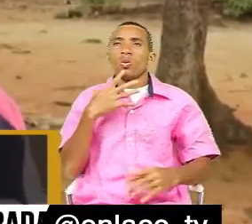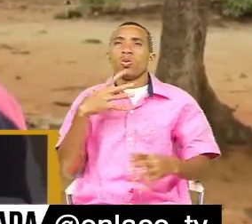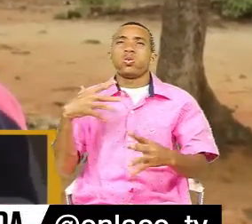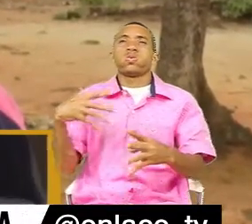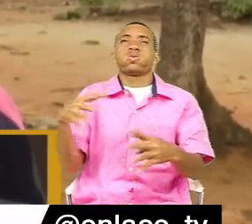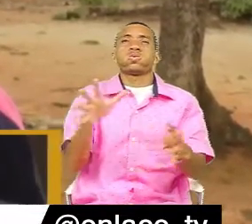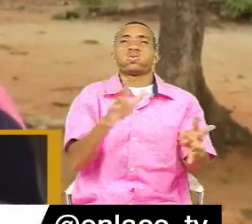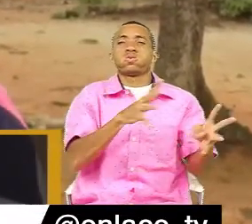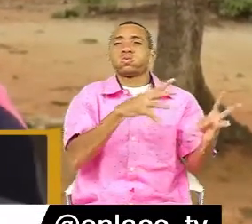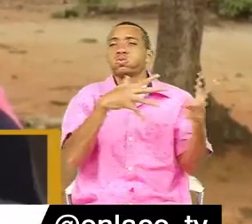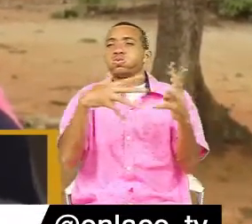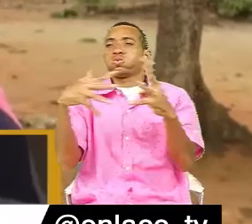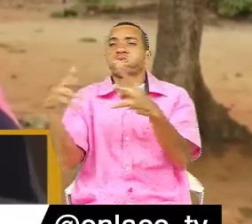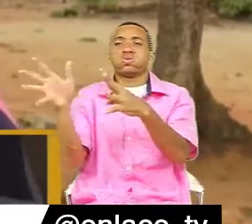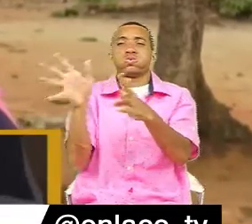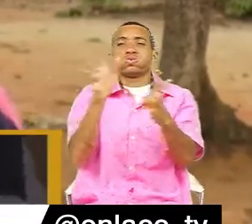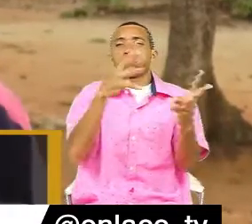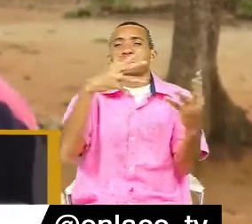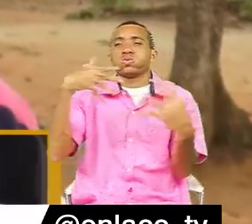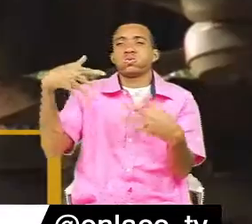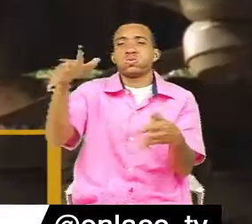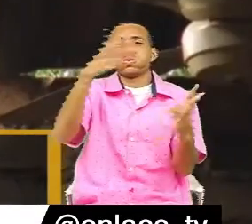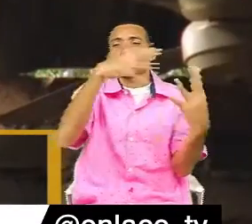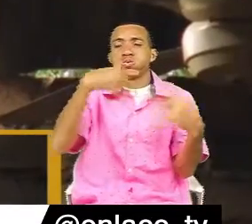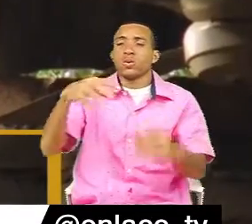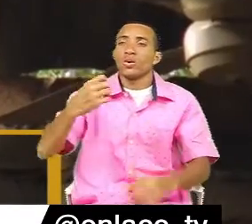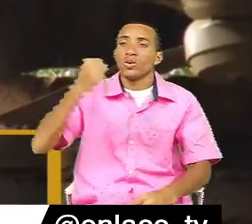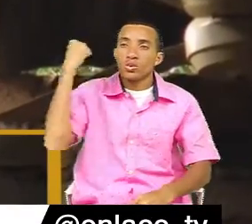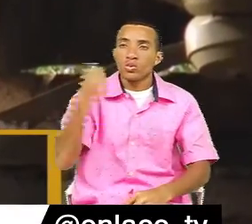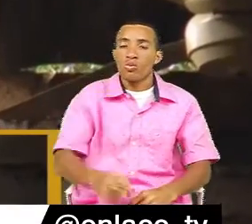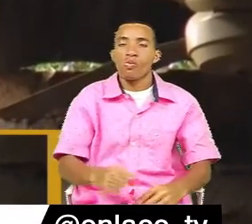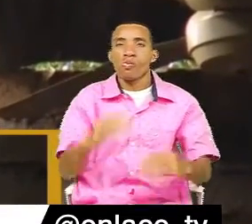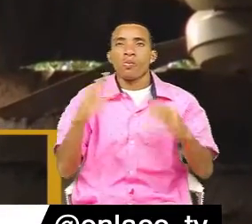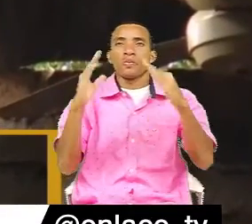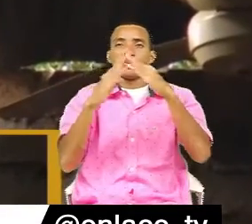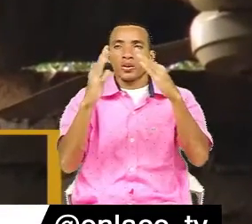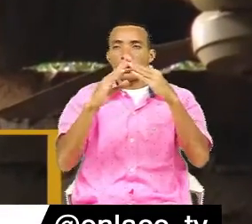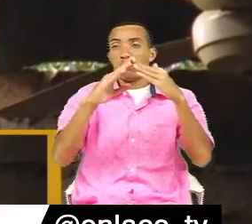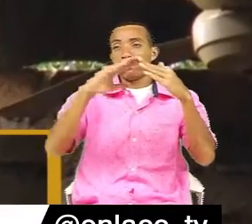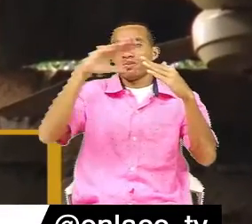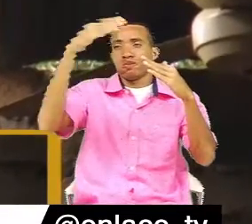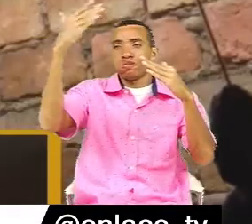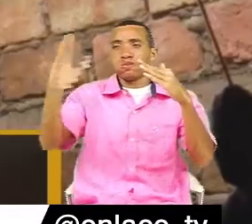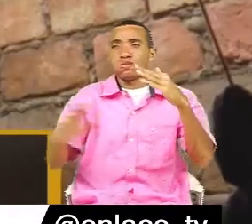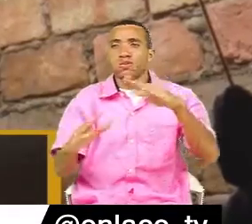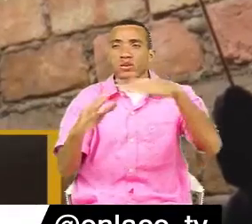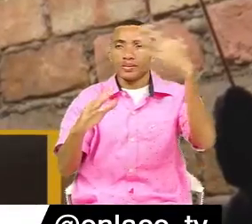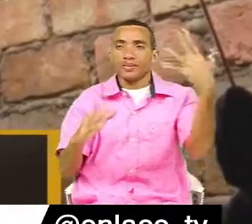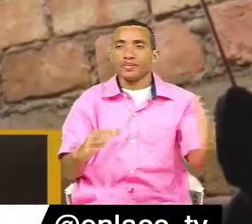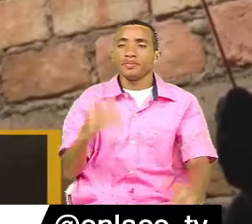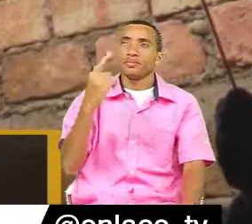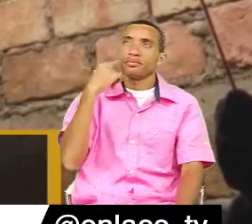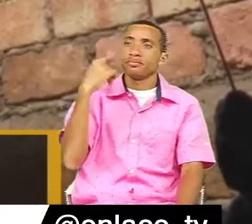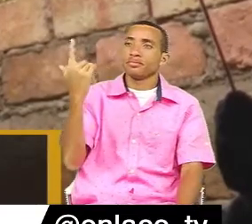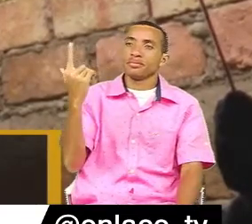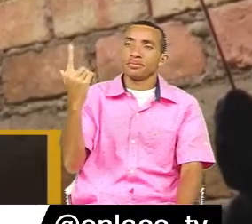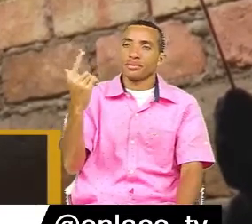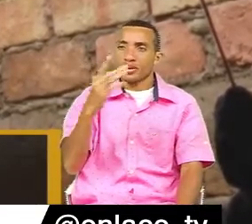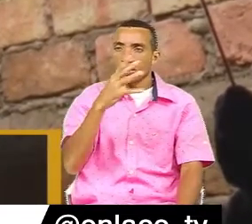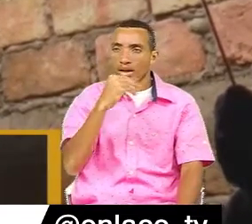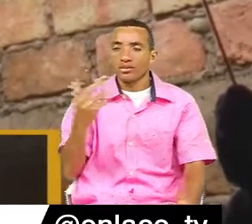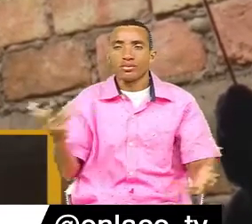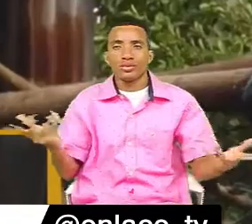fuerte que comenzó a tumbar el techo de las casas y como usted puede ver nos quedamos sin techo, no tenemos en